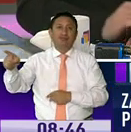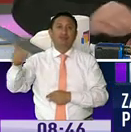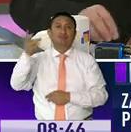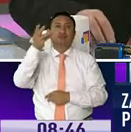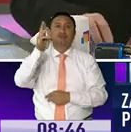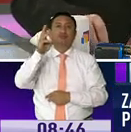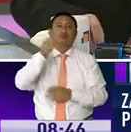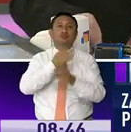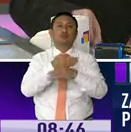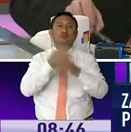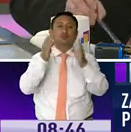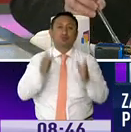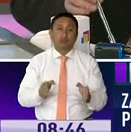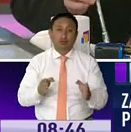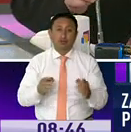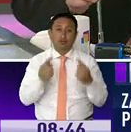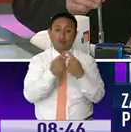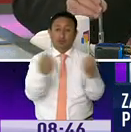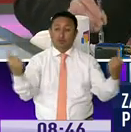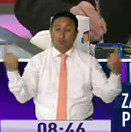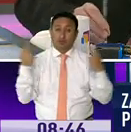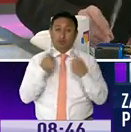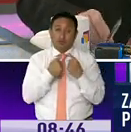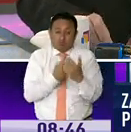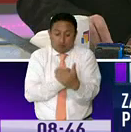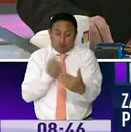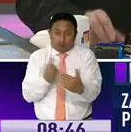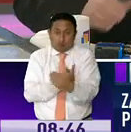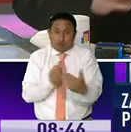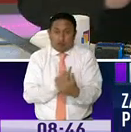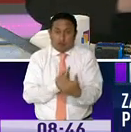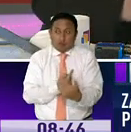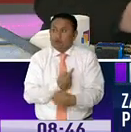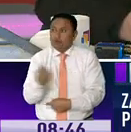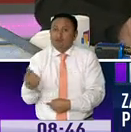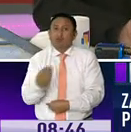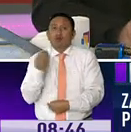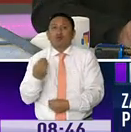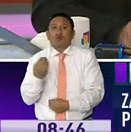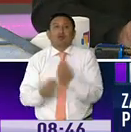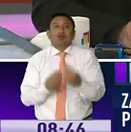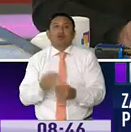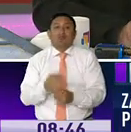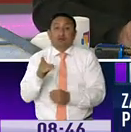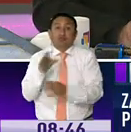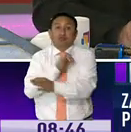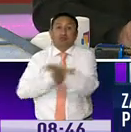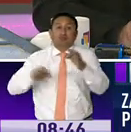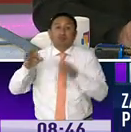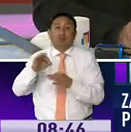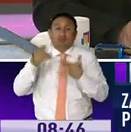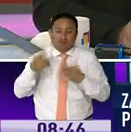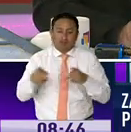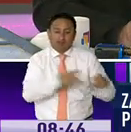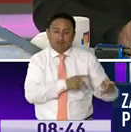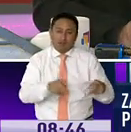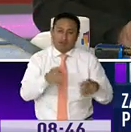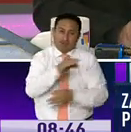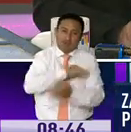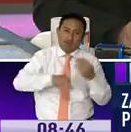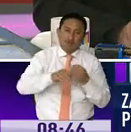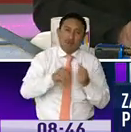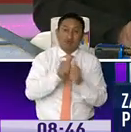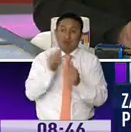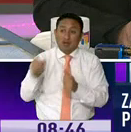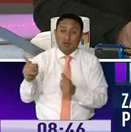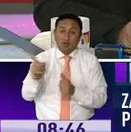16 funcionarios que están dentro de un cerco epidemiológico? ¿Cómo hacemos que esos funcionarios sean reemplazados? Tenemos planes de contingencia para cada